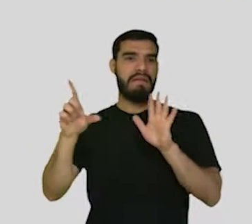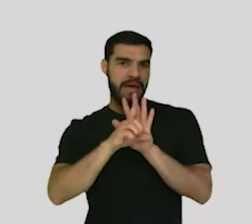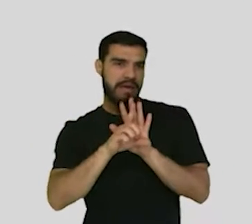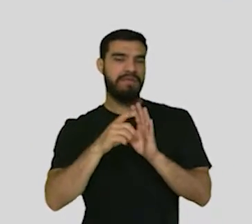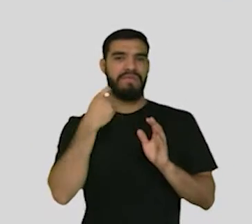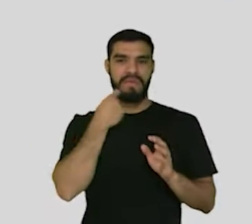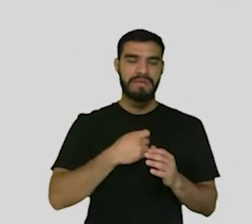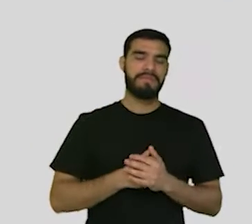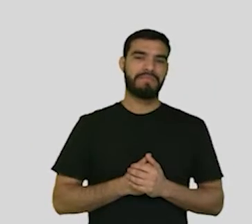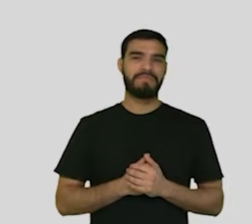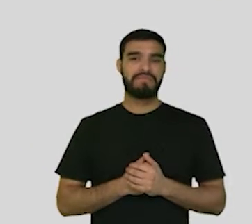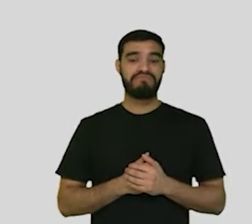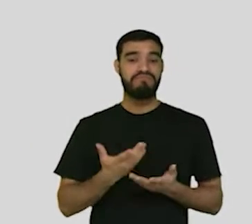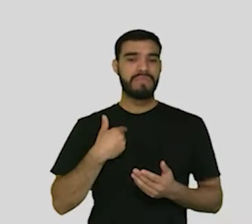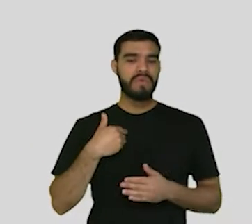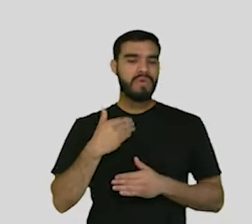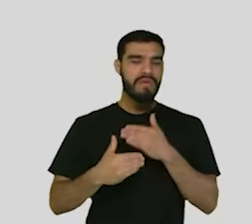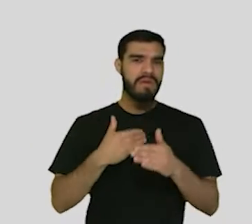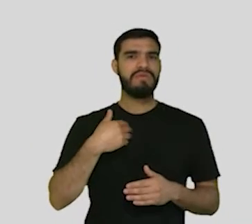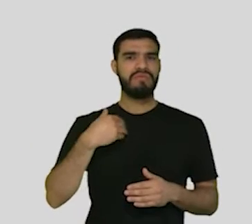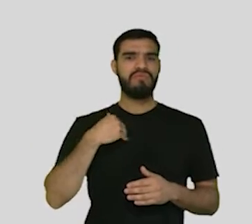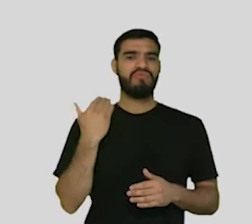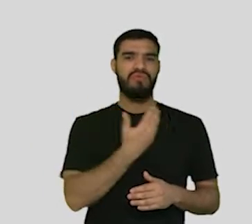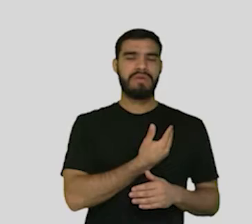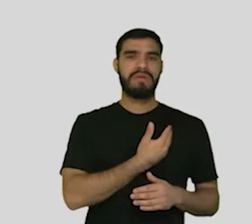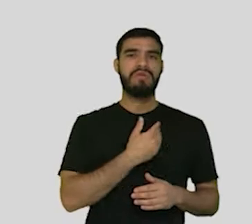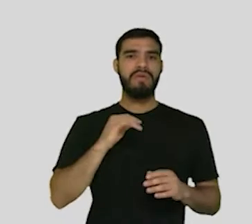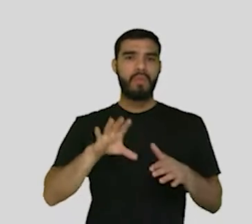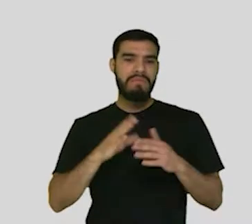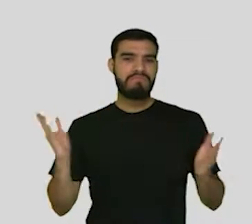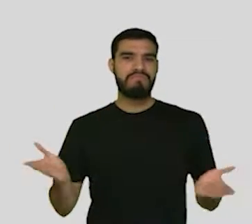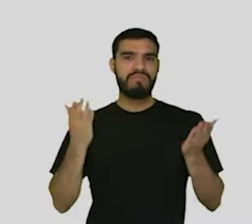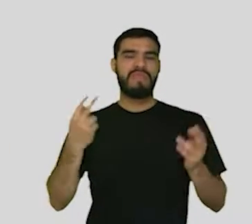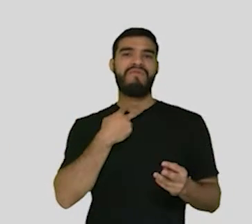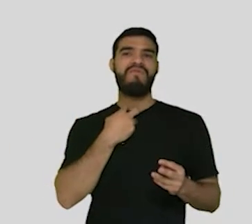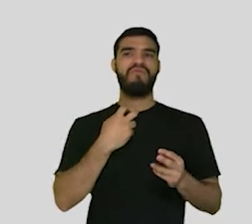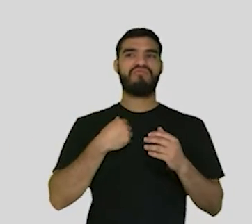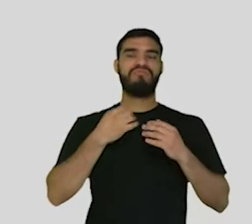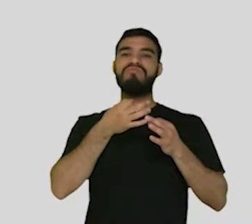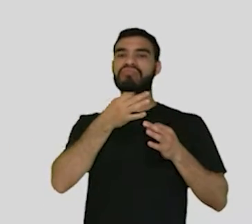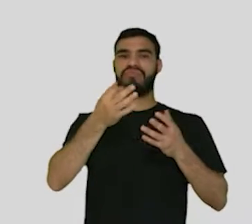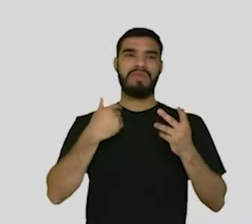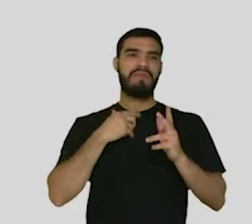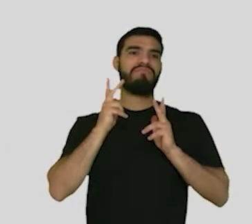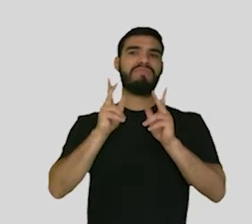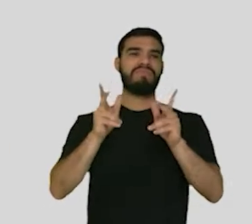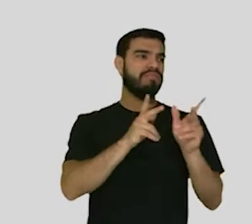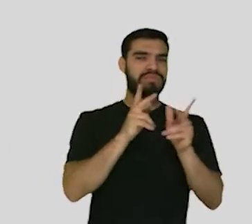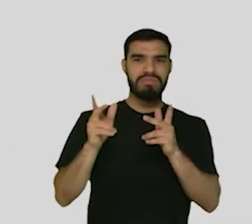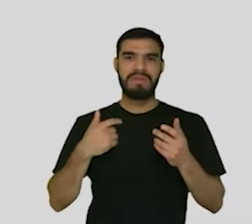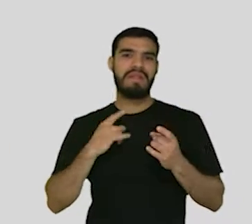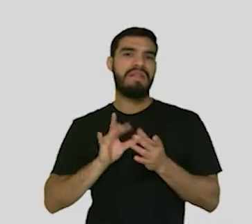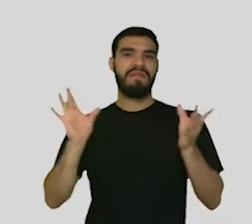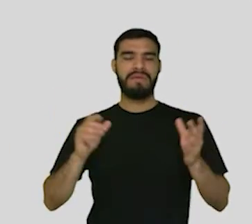pe política pública oikoja oikosubilei se ven un gran rogo mupua ore ñeere